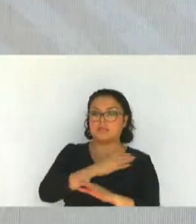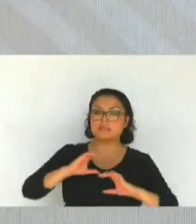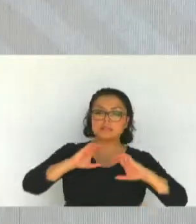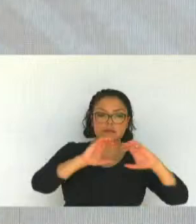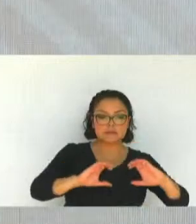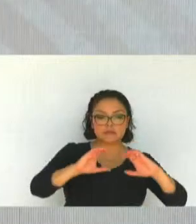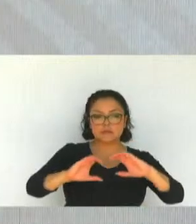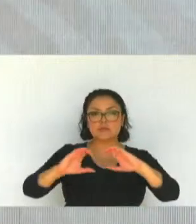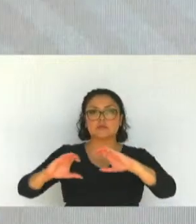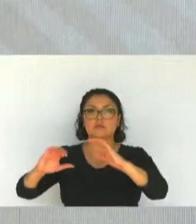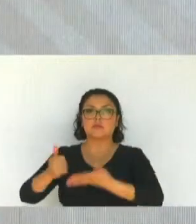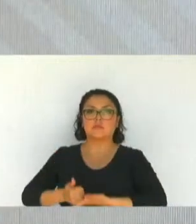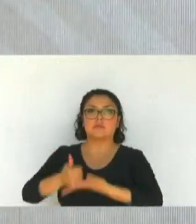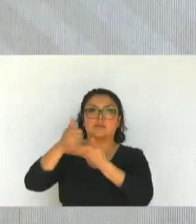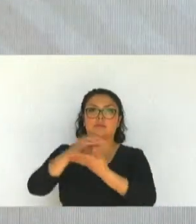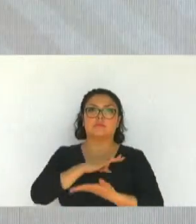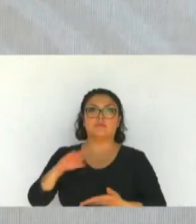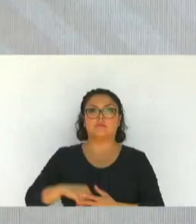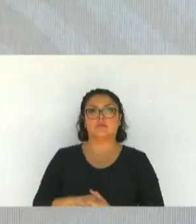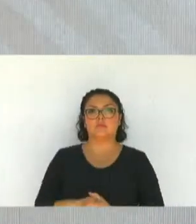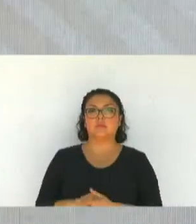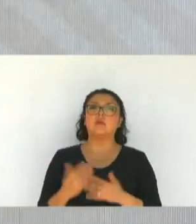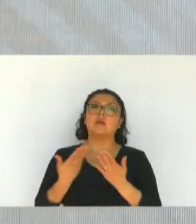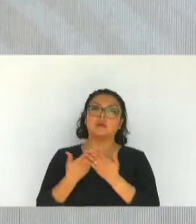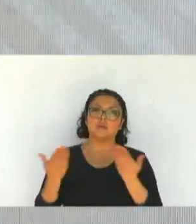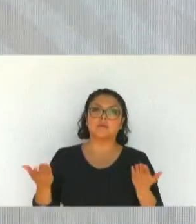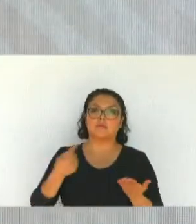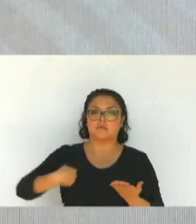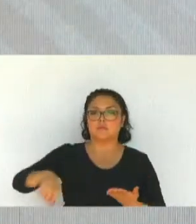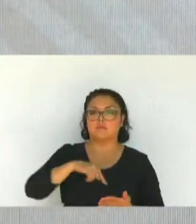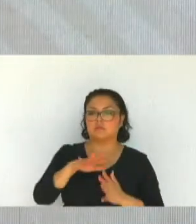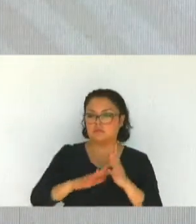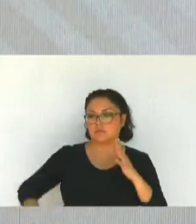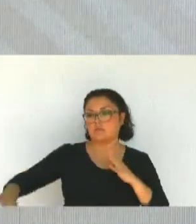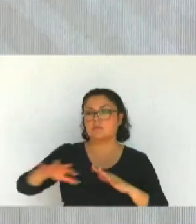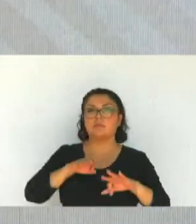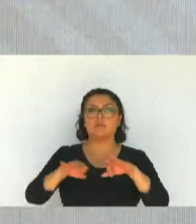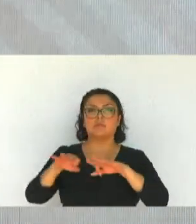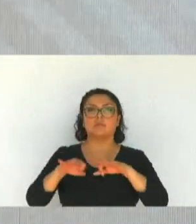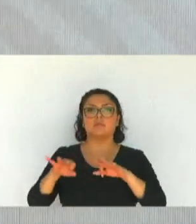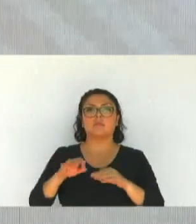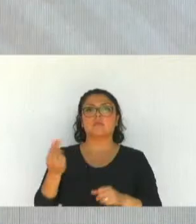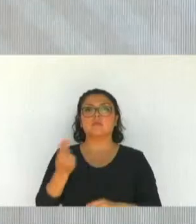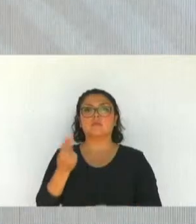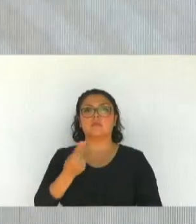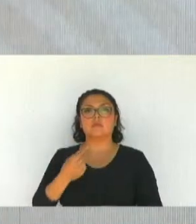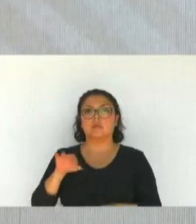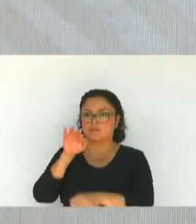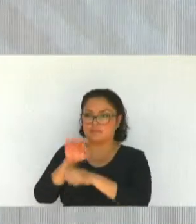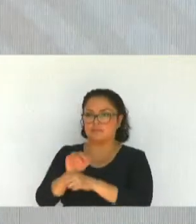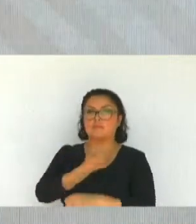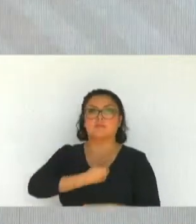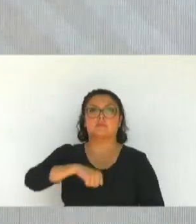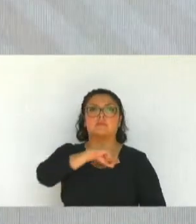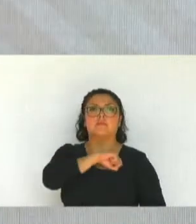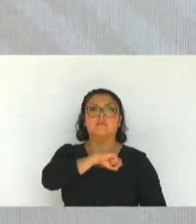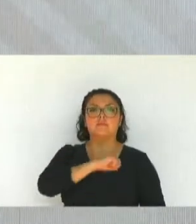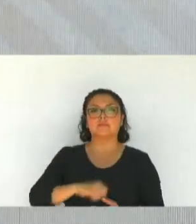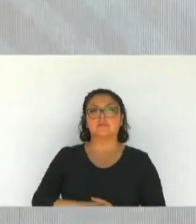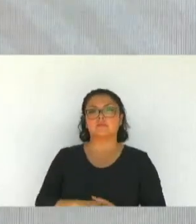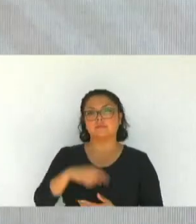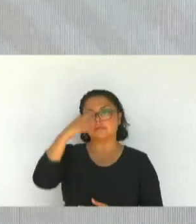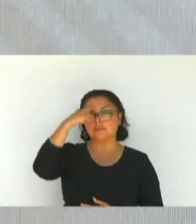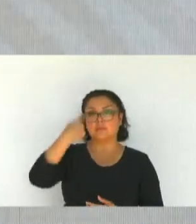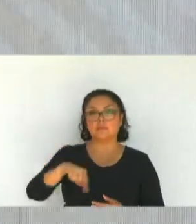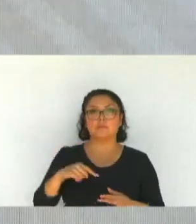ello, impulsaremos que entornos laborables seguros y saludables sea parte de la estrategia de un mayor número de